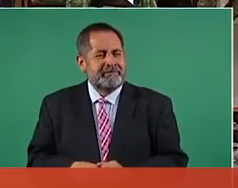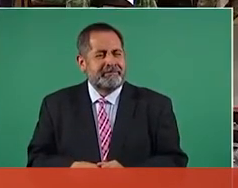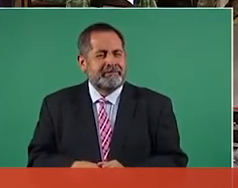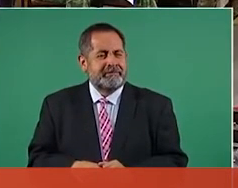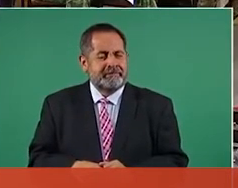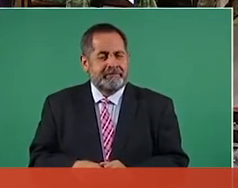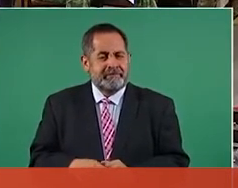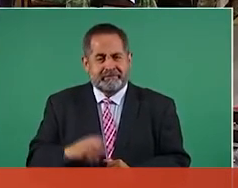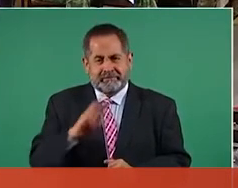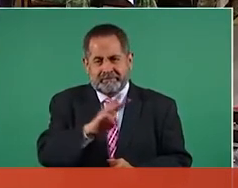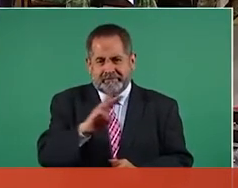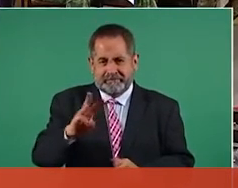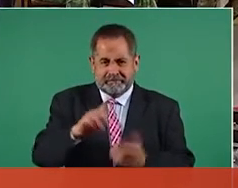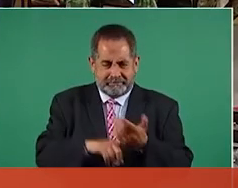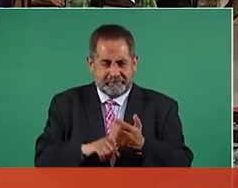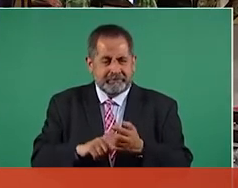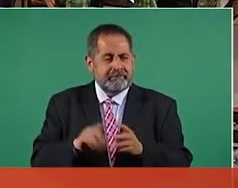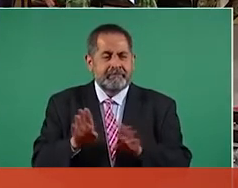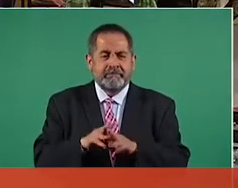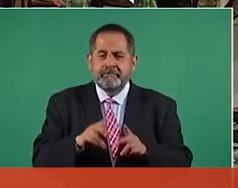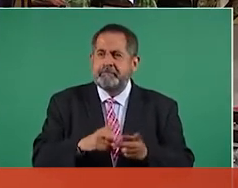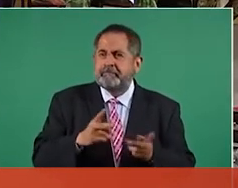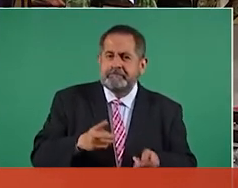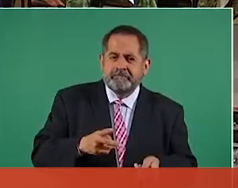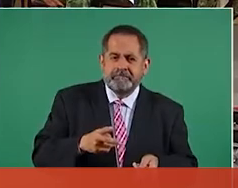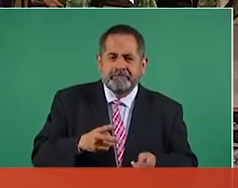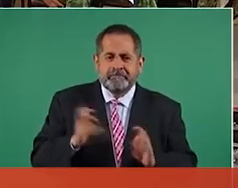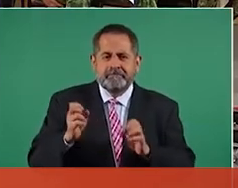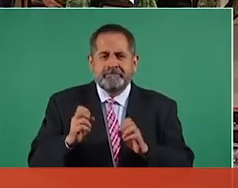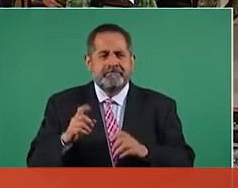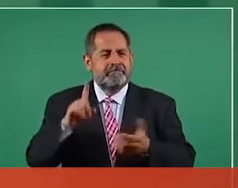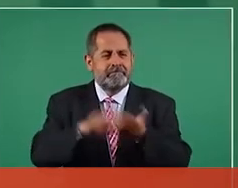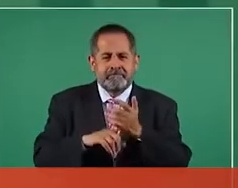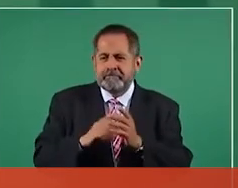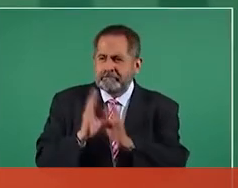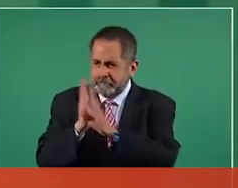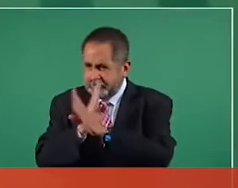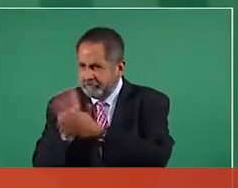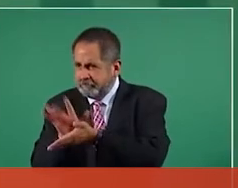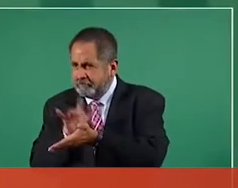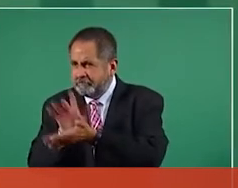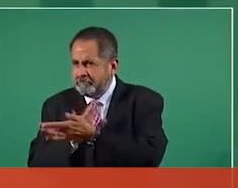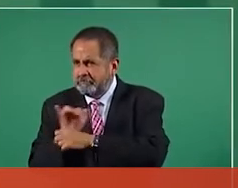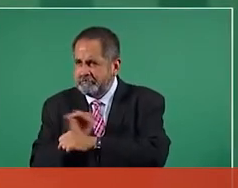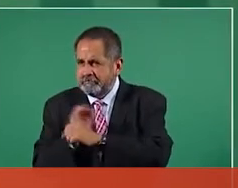Una página, pero se alimentaba de eso, pura guerra sucia,